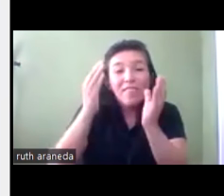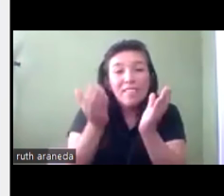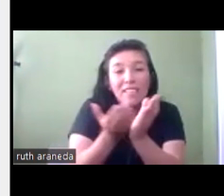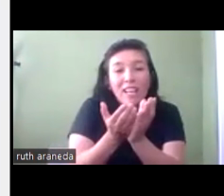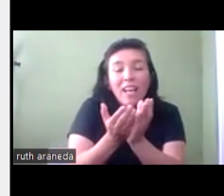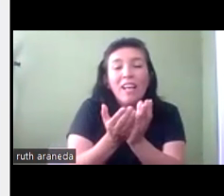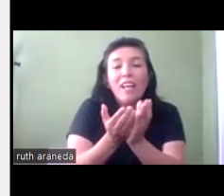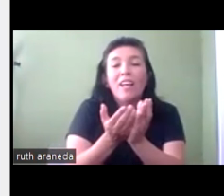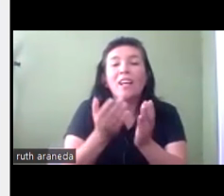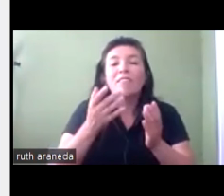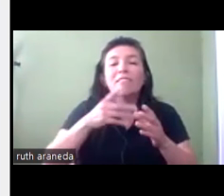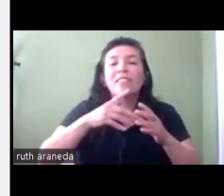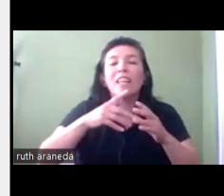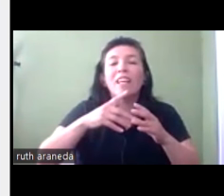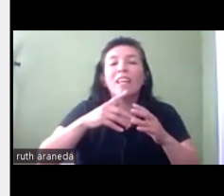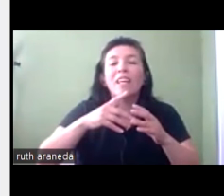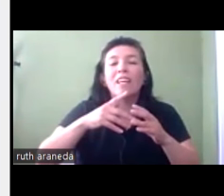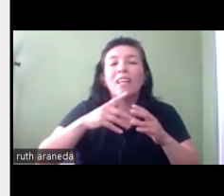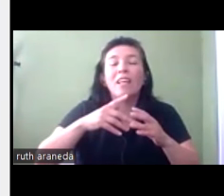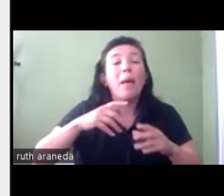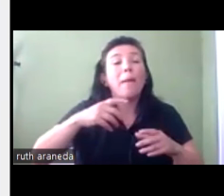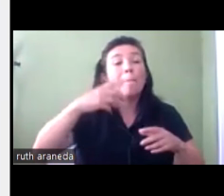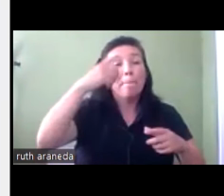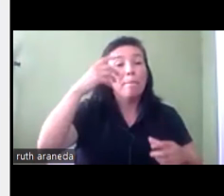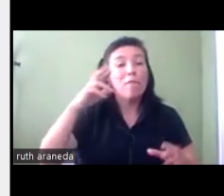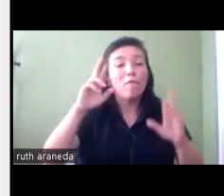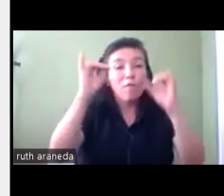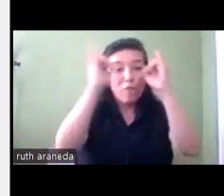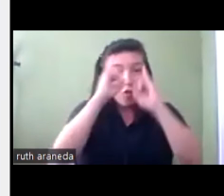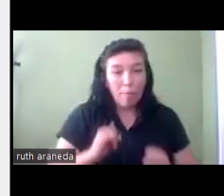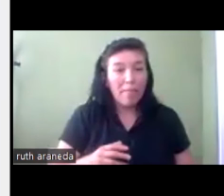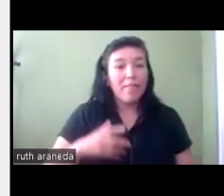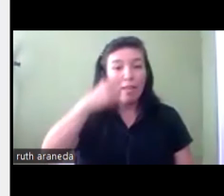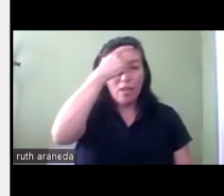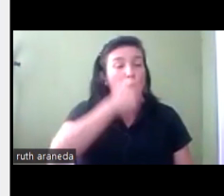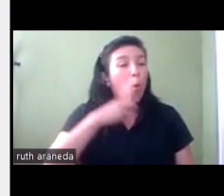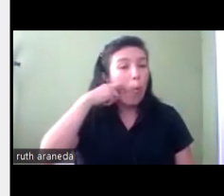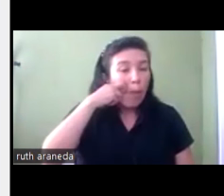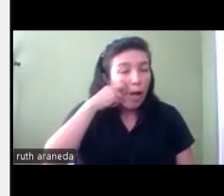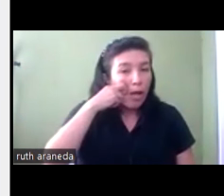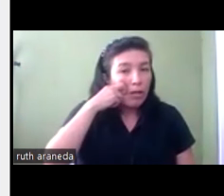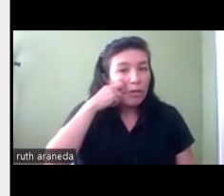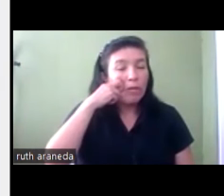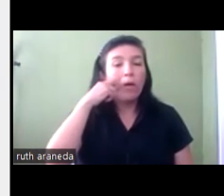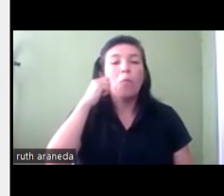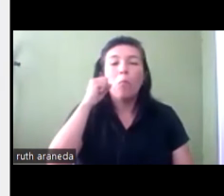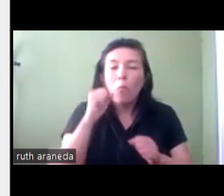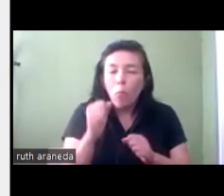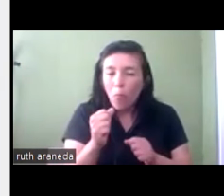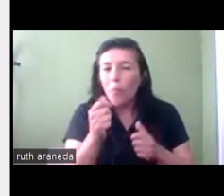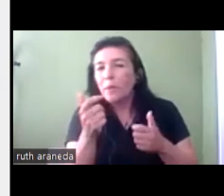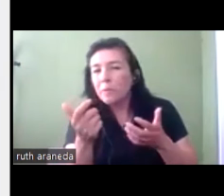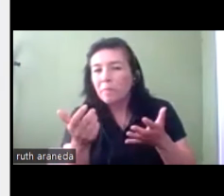figuras antropomorfas podrían estar dando cuenta también de piezas que pueden acercarse a lo que